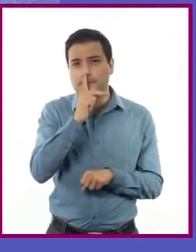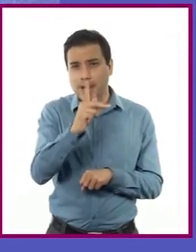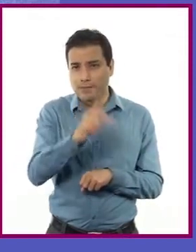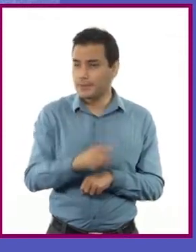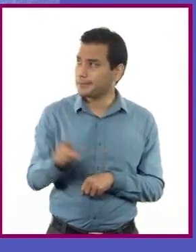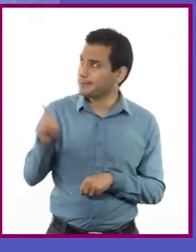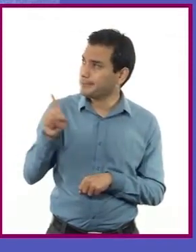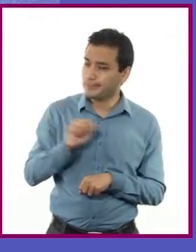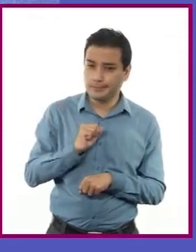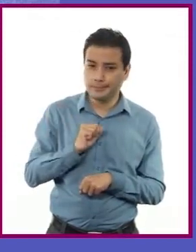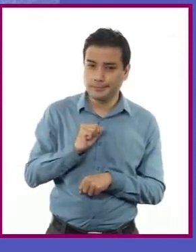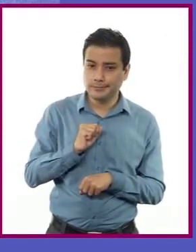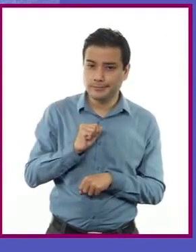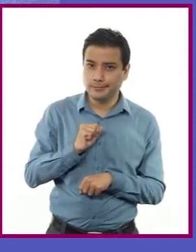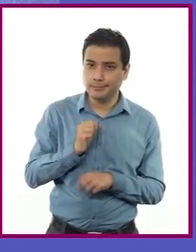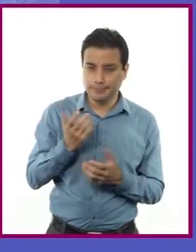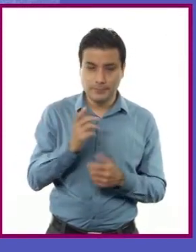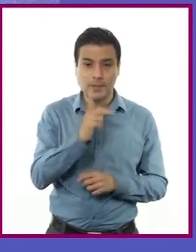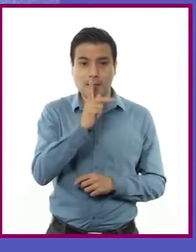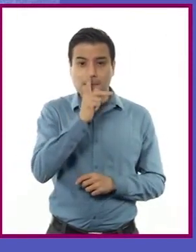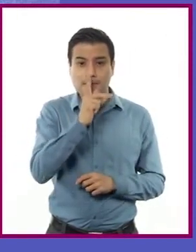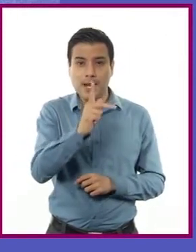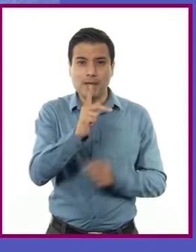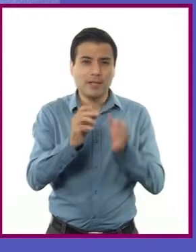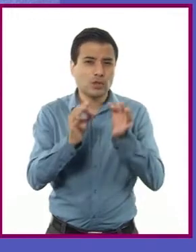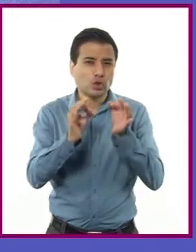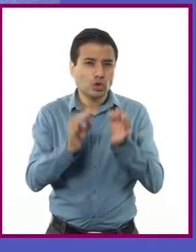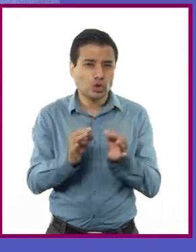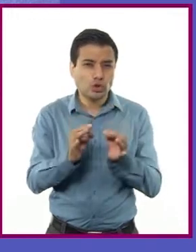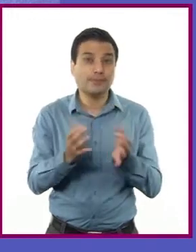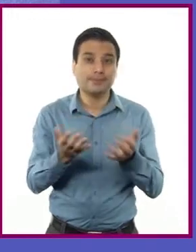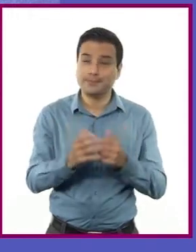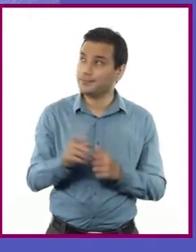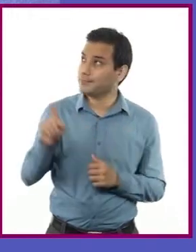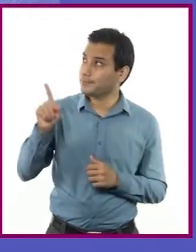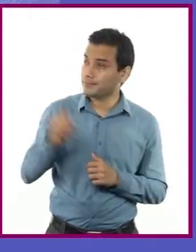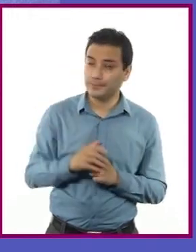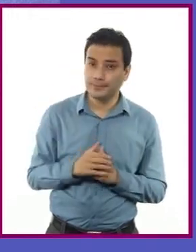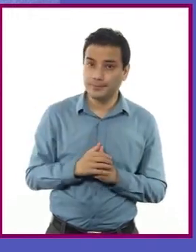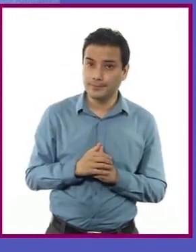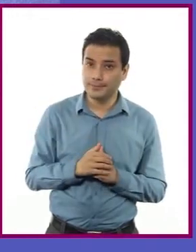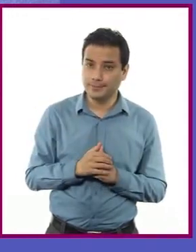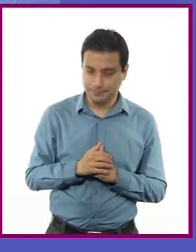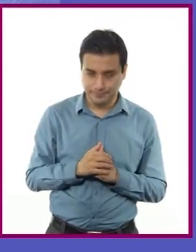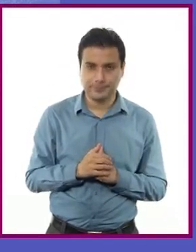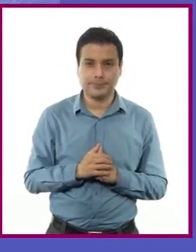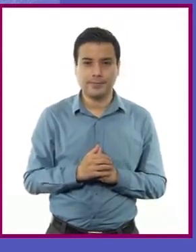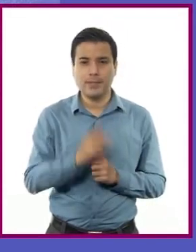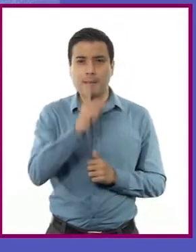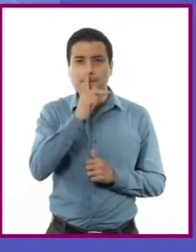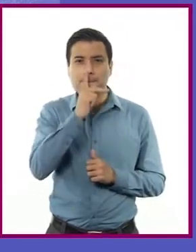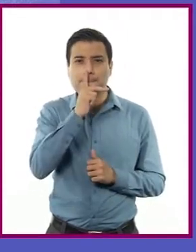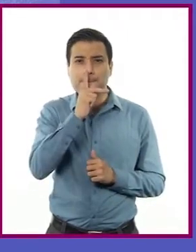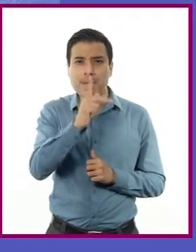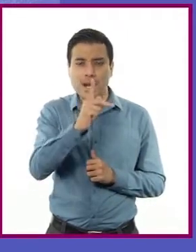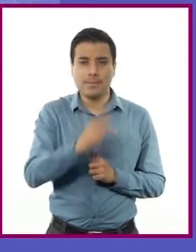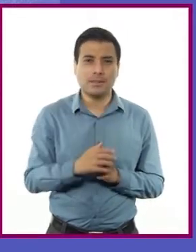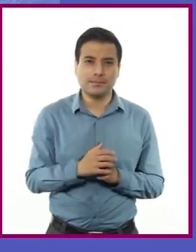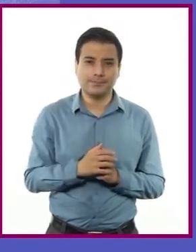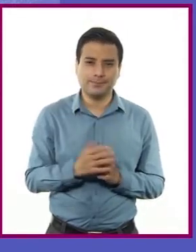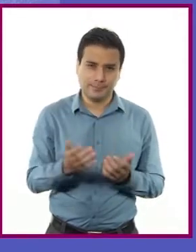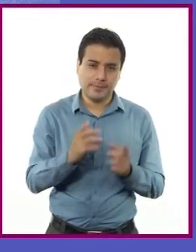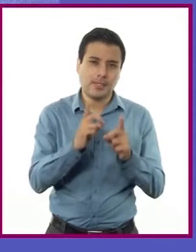chale. En el formal usamos frases como le ruego me confirme. En el lenguaje propio de